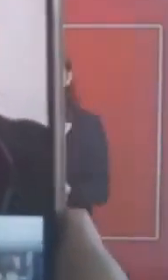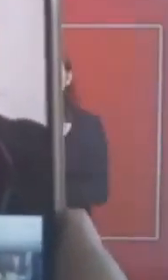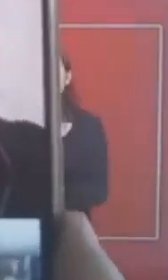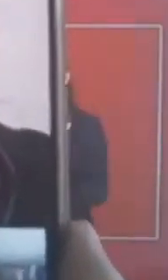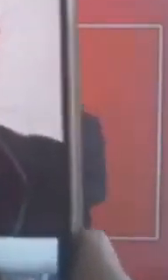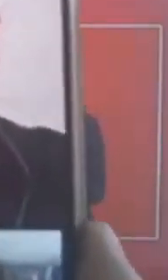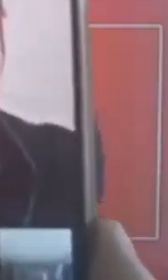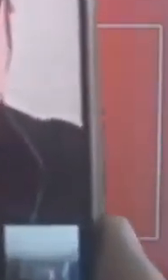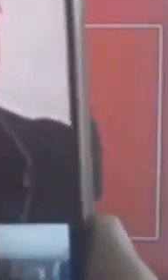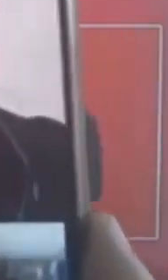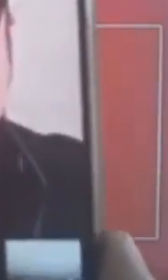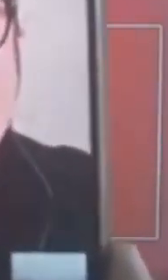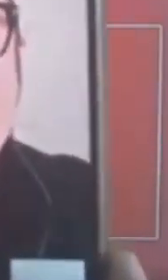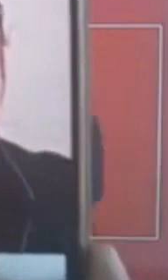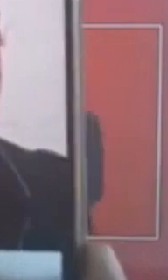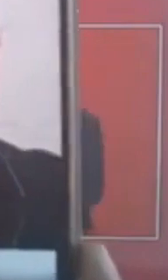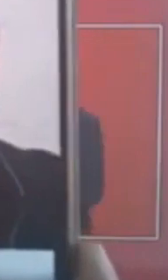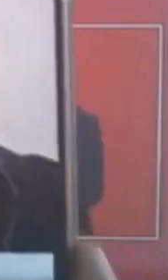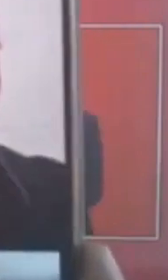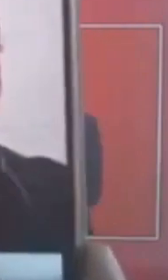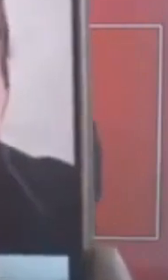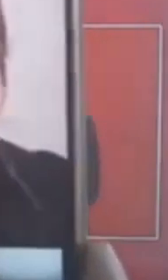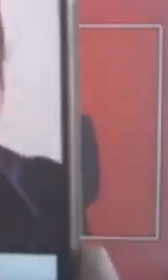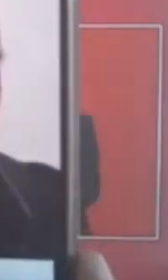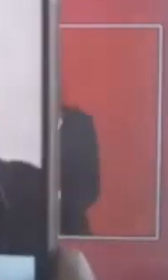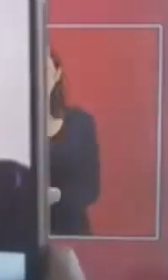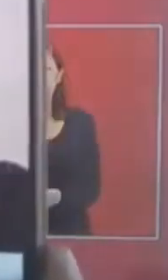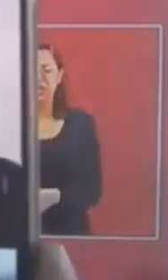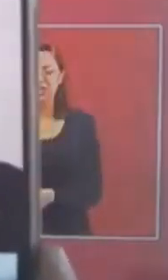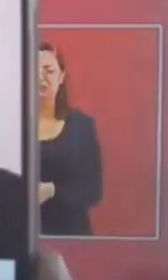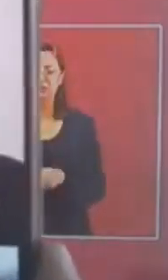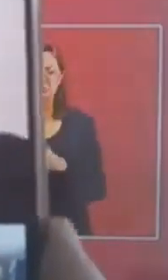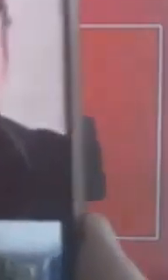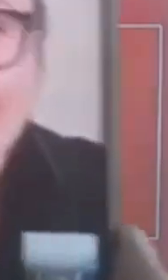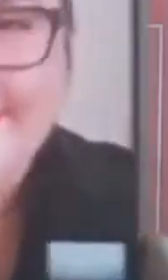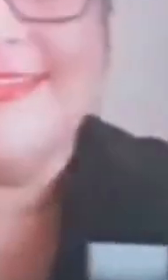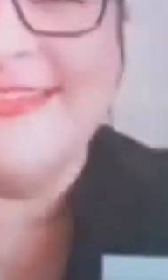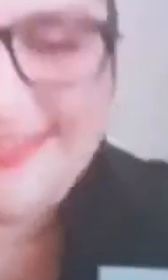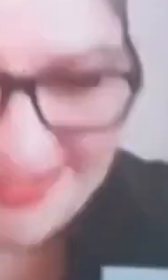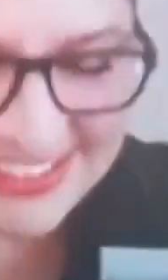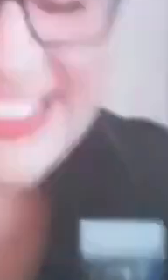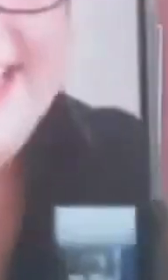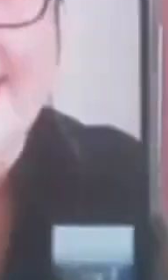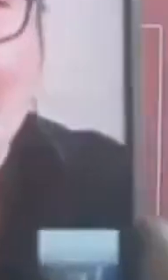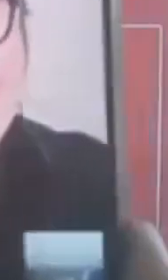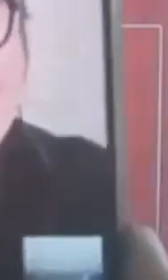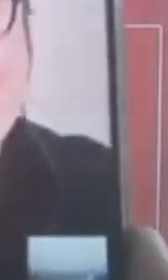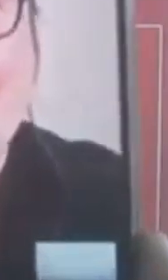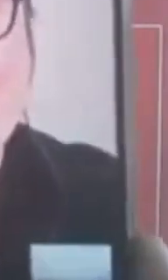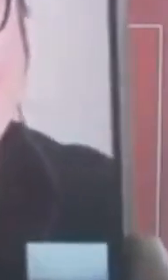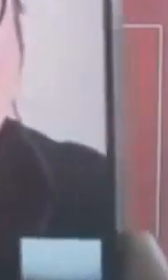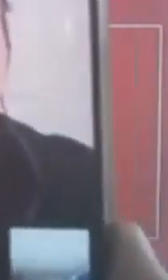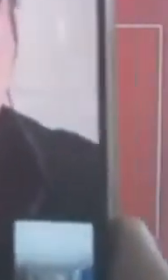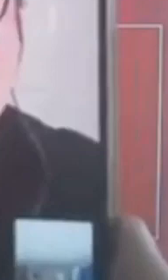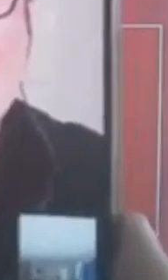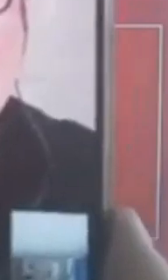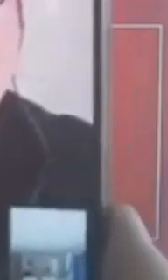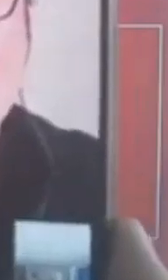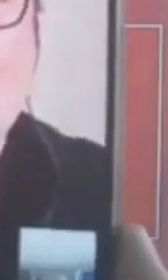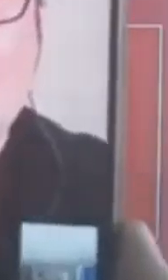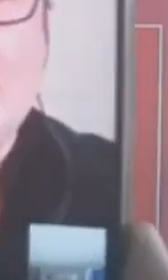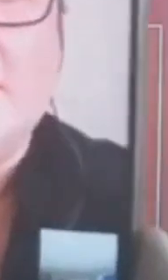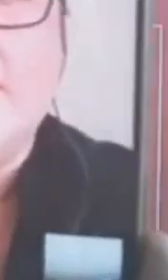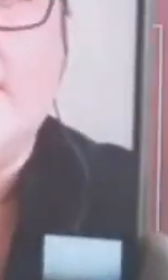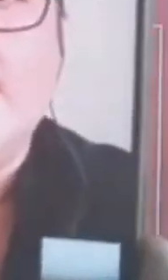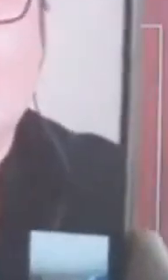se formuló en redes sociales, fue un roce que se hizo en los medios de comunicación, porque ellos en ningún momento hablaron